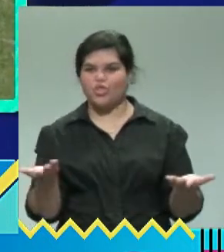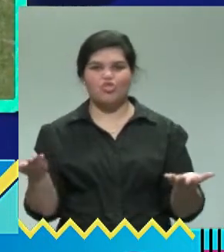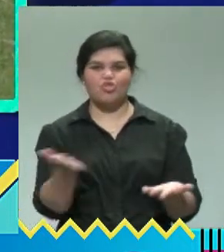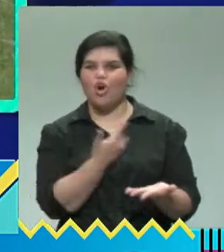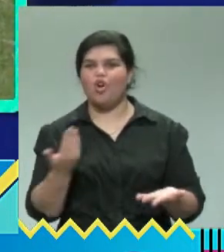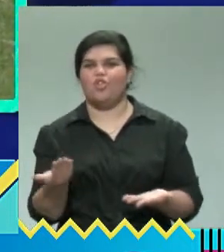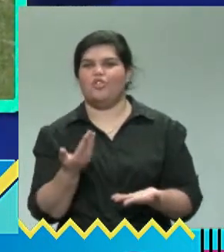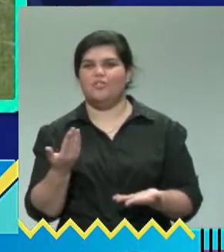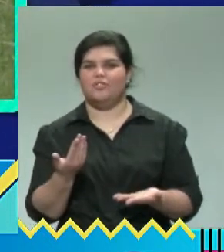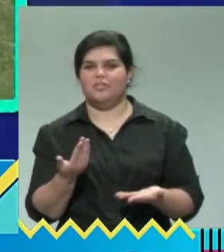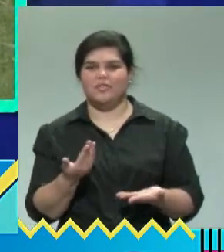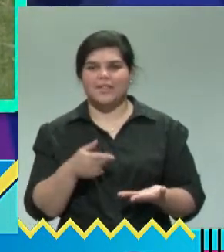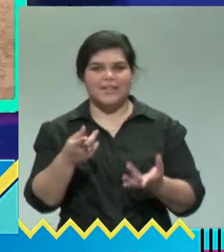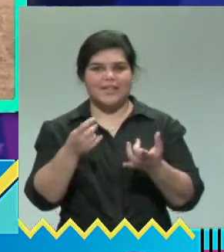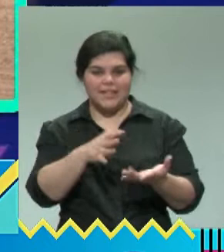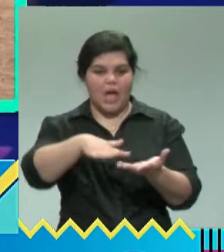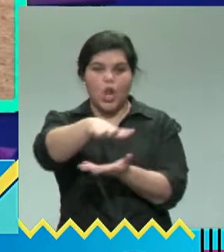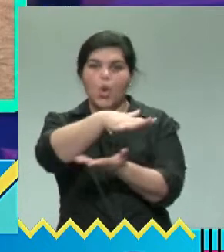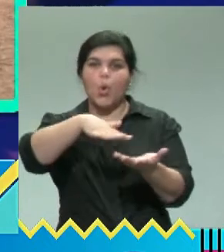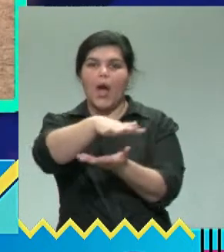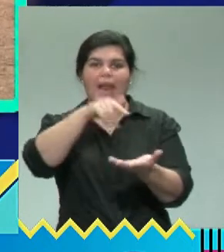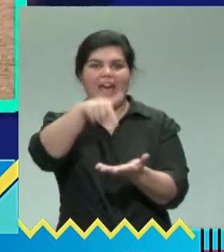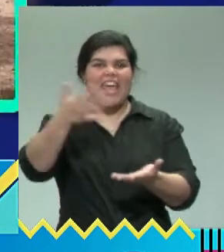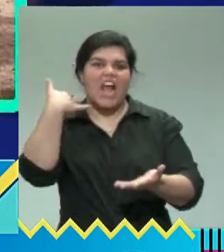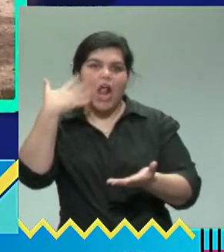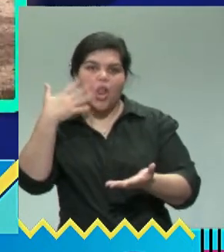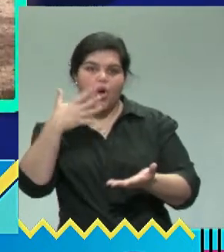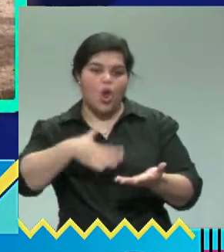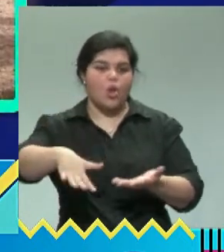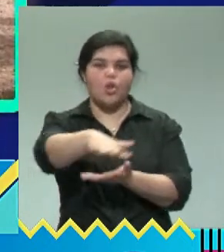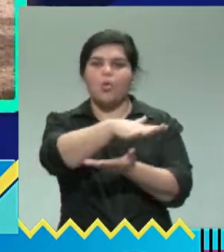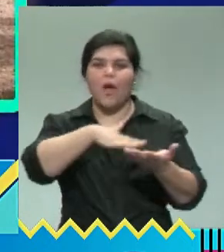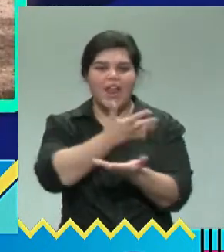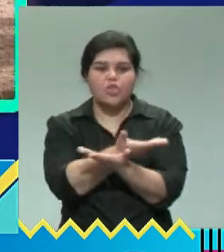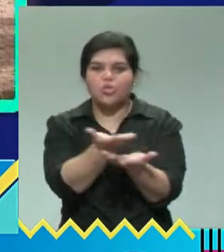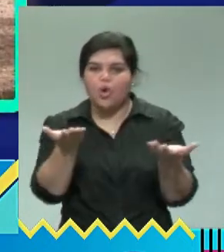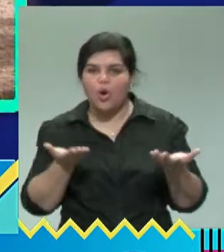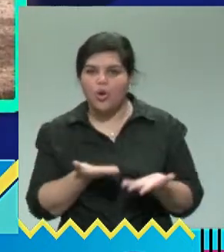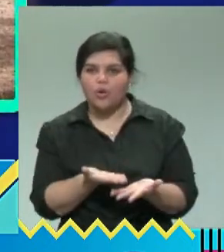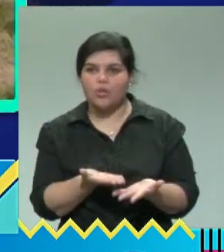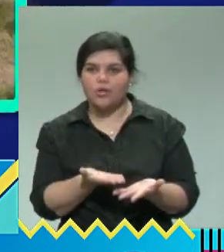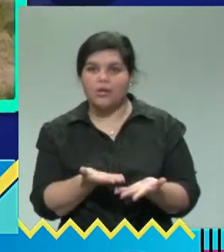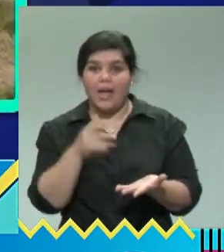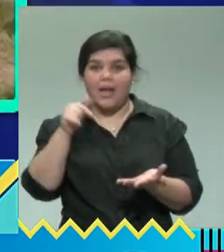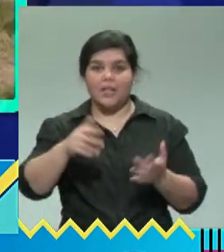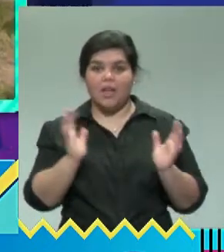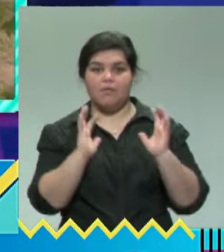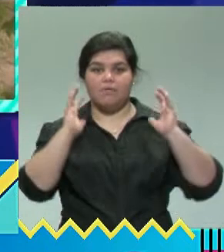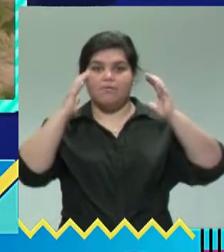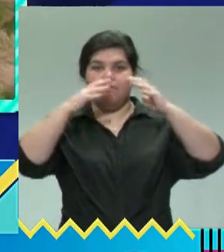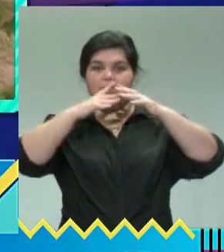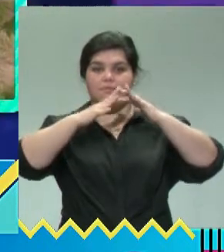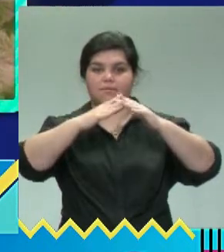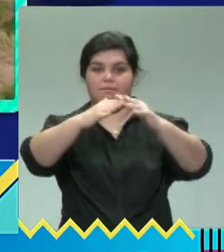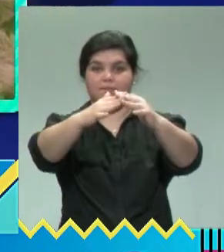metropolitana. Tenemos que atajar la isla de calor como área metropolitana. Tenemos que hacer que esta canopia crezca como área